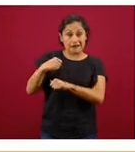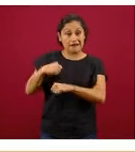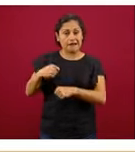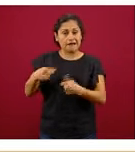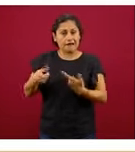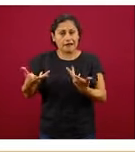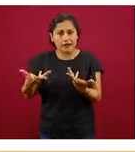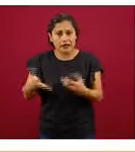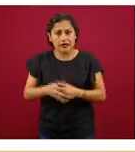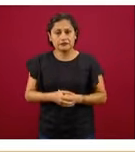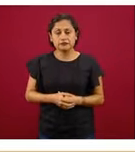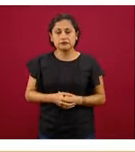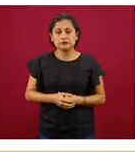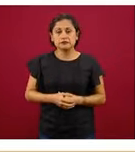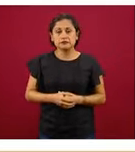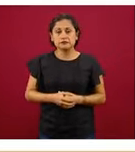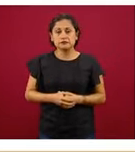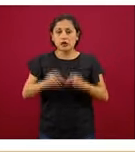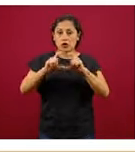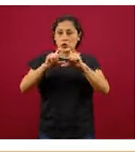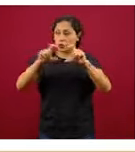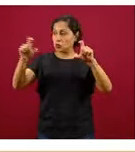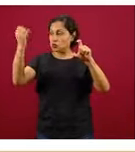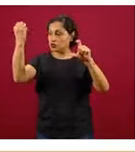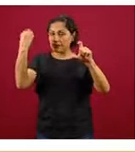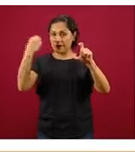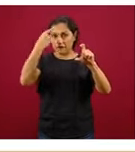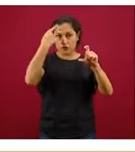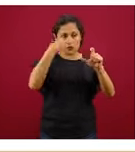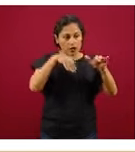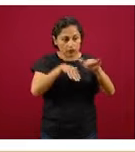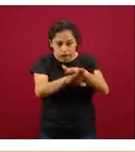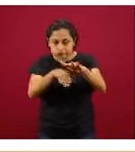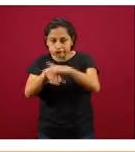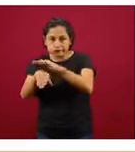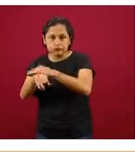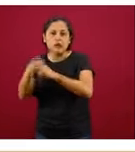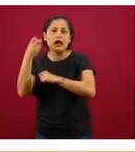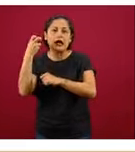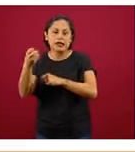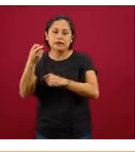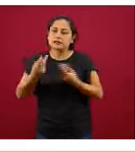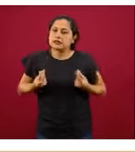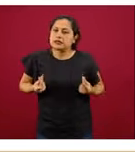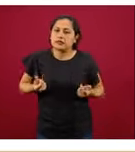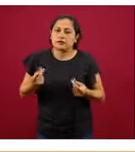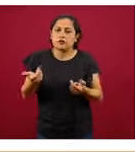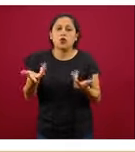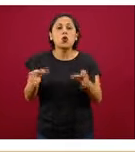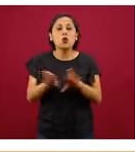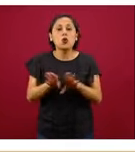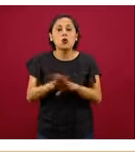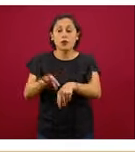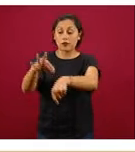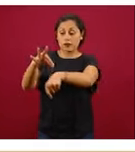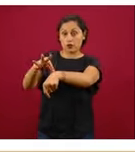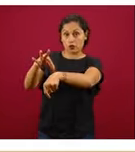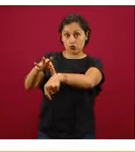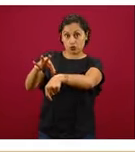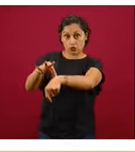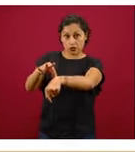la capacidad resolutiva y el triage sea más eficiente, es decir, voy a meter a médicos en las urgencias, o sea, no en